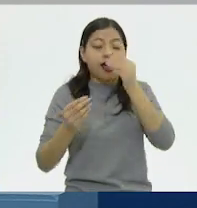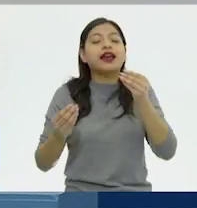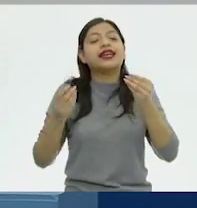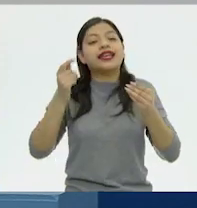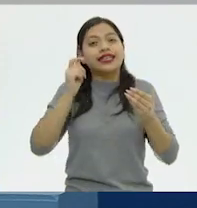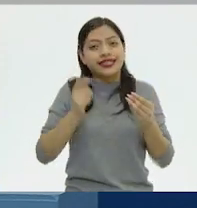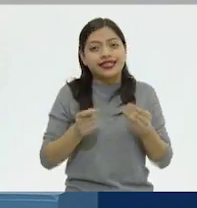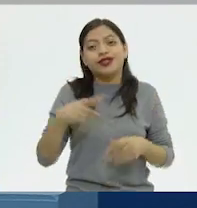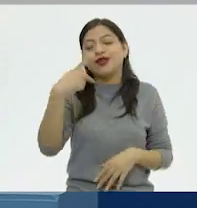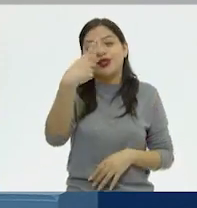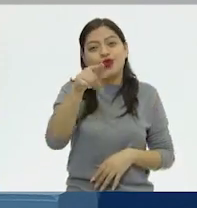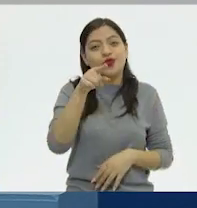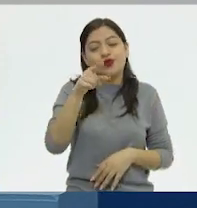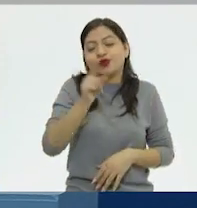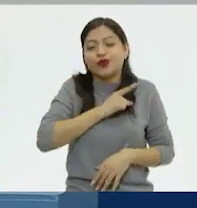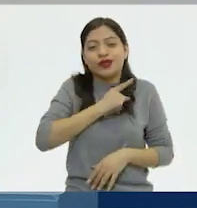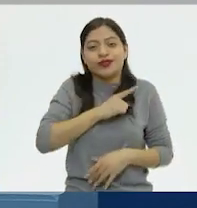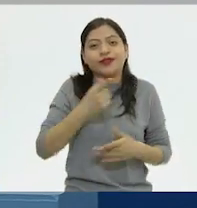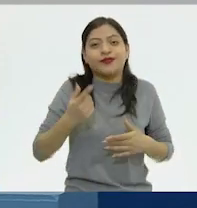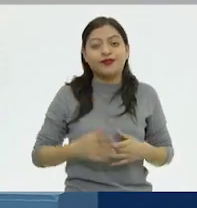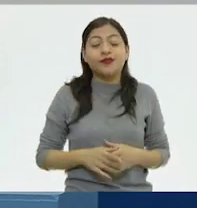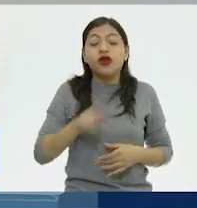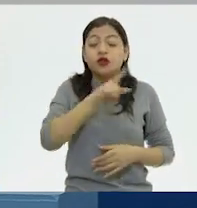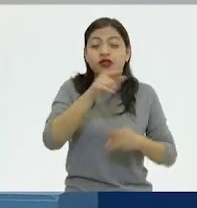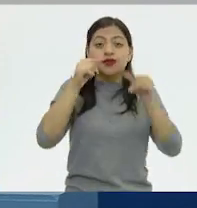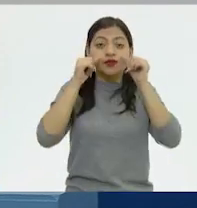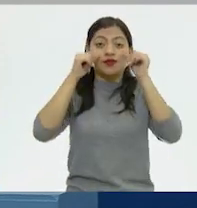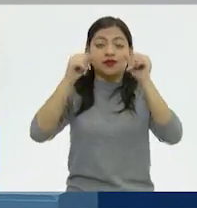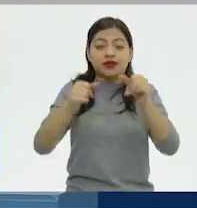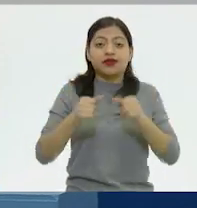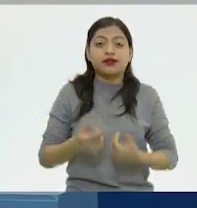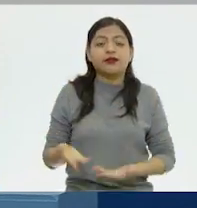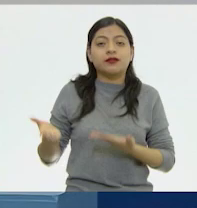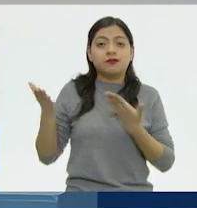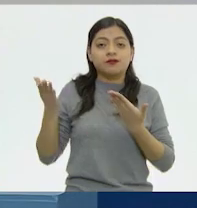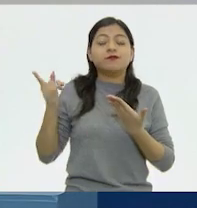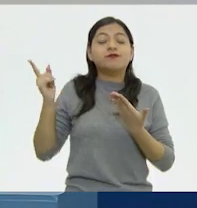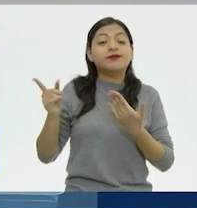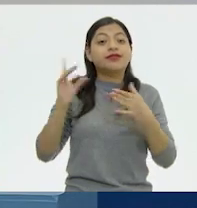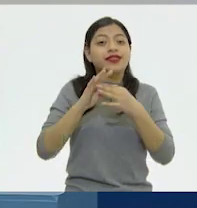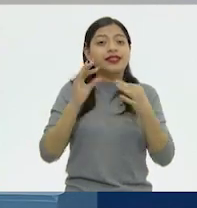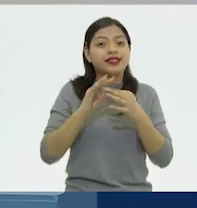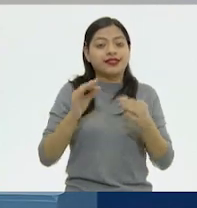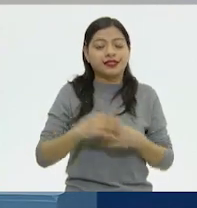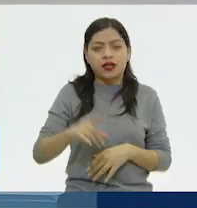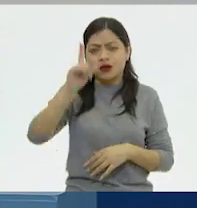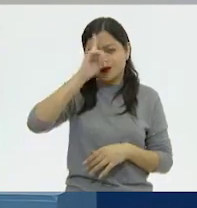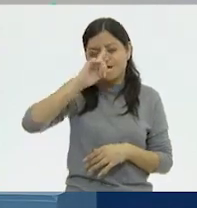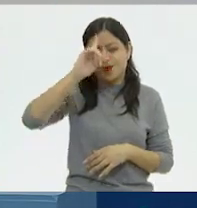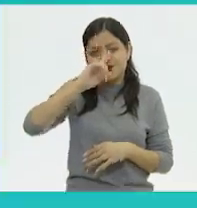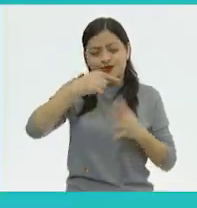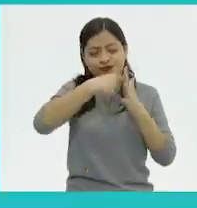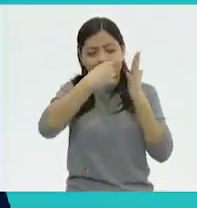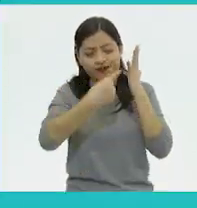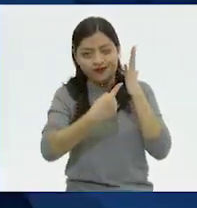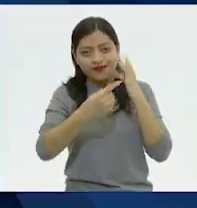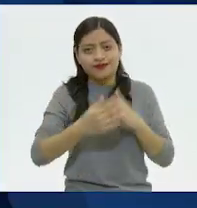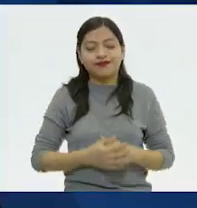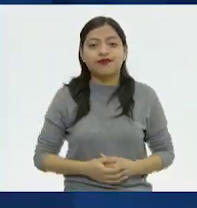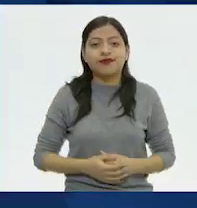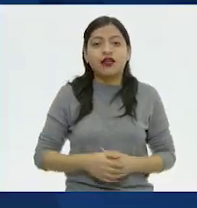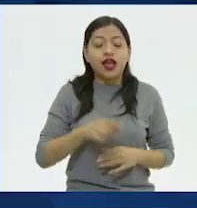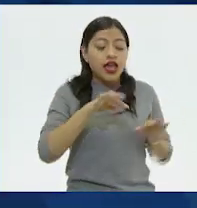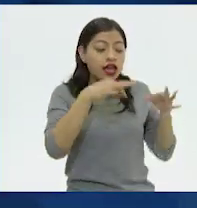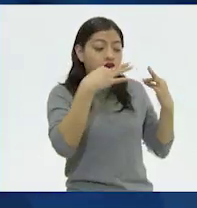decir, por ti mismo. Y entonces, pon mucha atención a la siguiente lámina porque te vamos a ayudar con algunos consejos. La guía